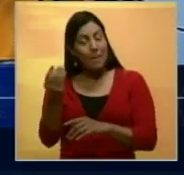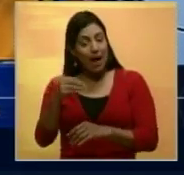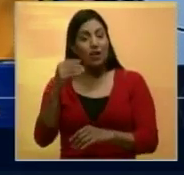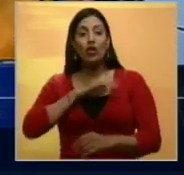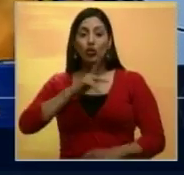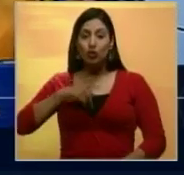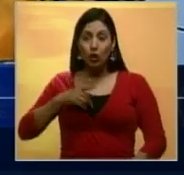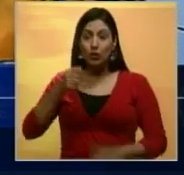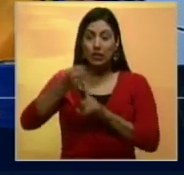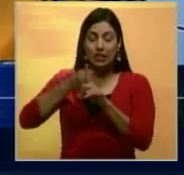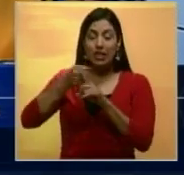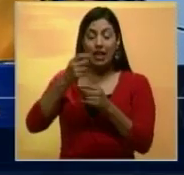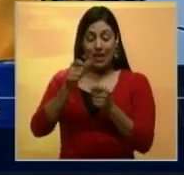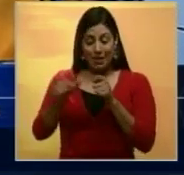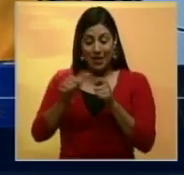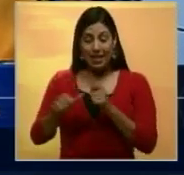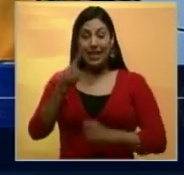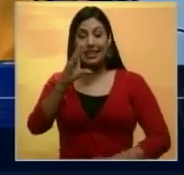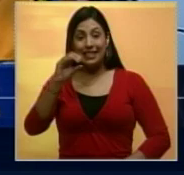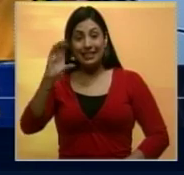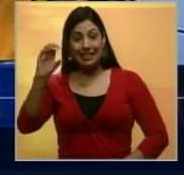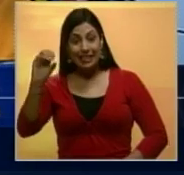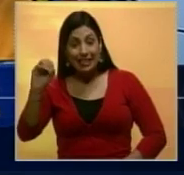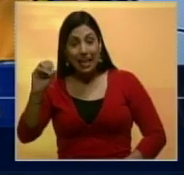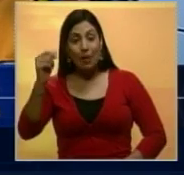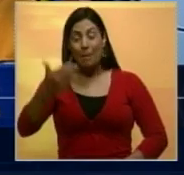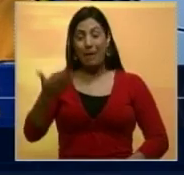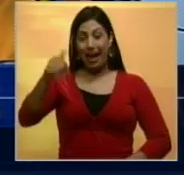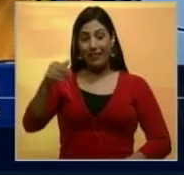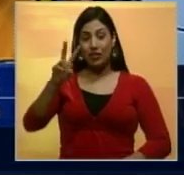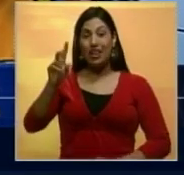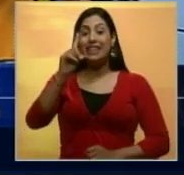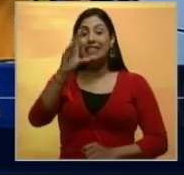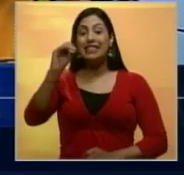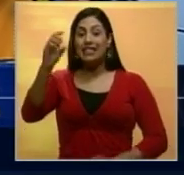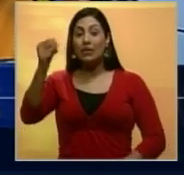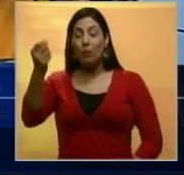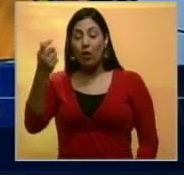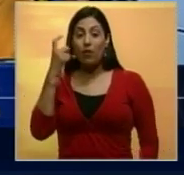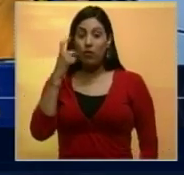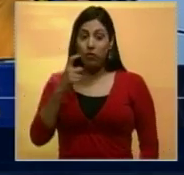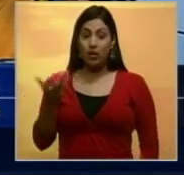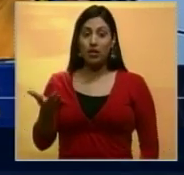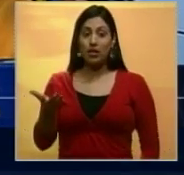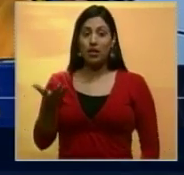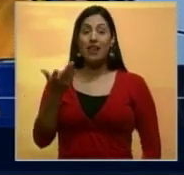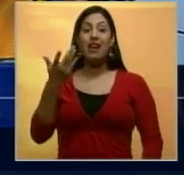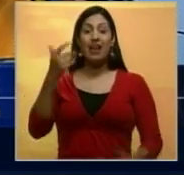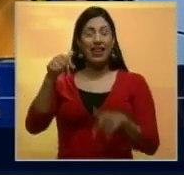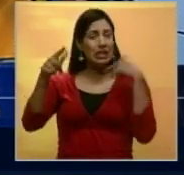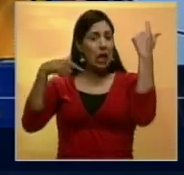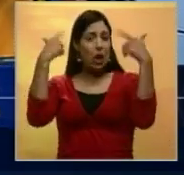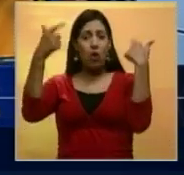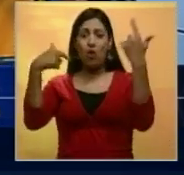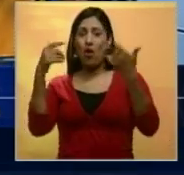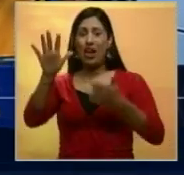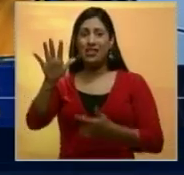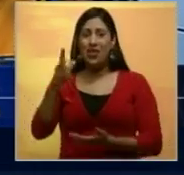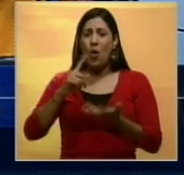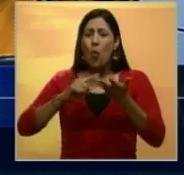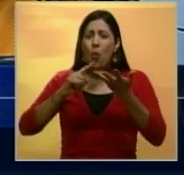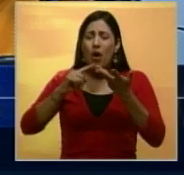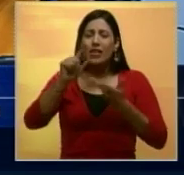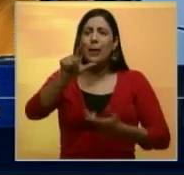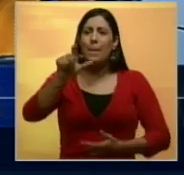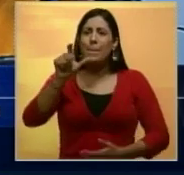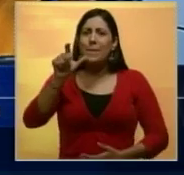de la circulación del billete más alta denominación, que es el billete 100 bolívares. Lo que fue esta locura, ¿cuánto se